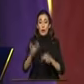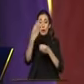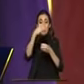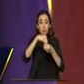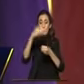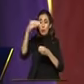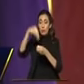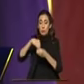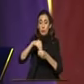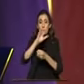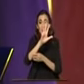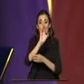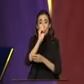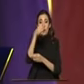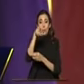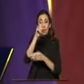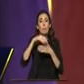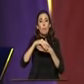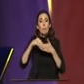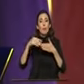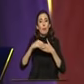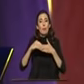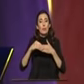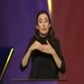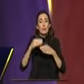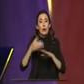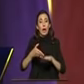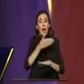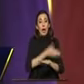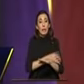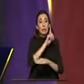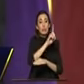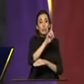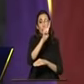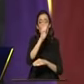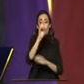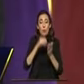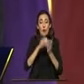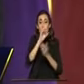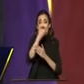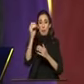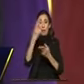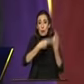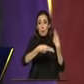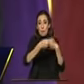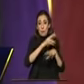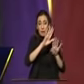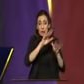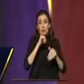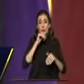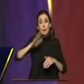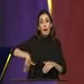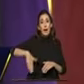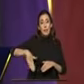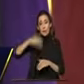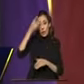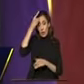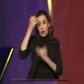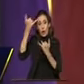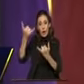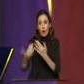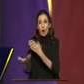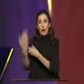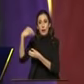recaudado 50 millones de dólares de 140.000 emprendedores que estaban en mora. Pero todavía hay más. Hoy el